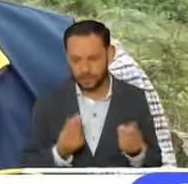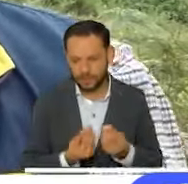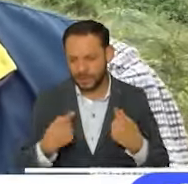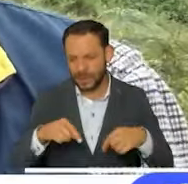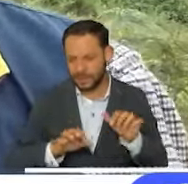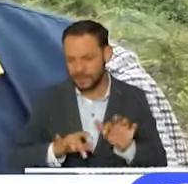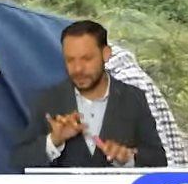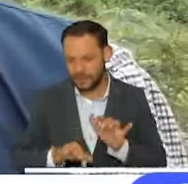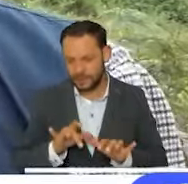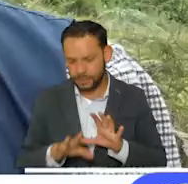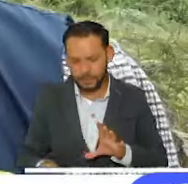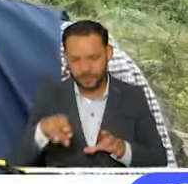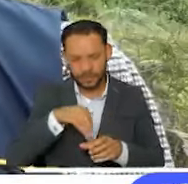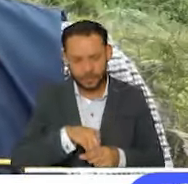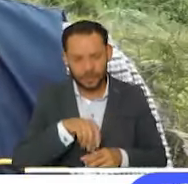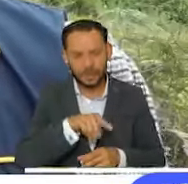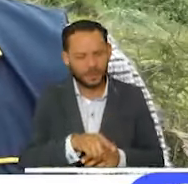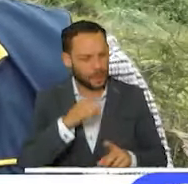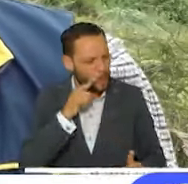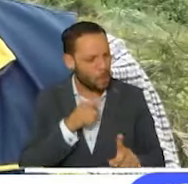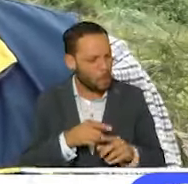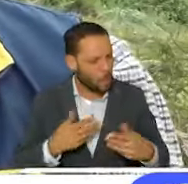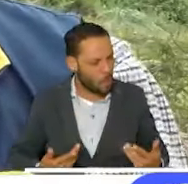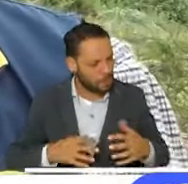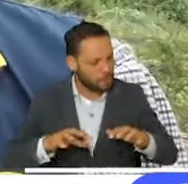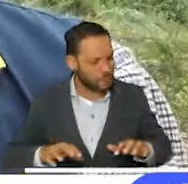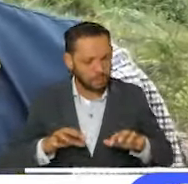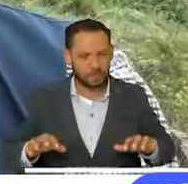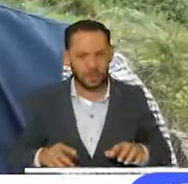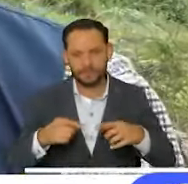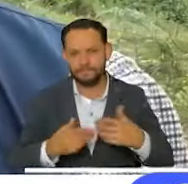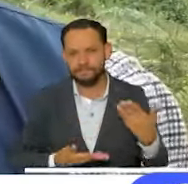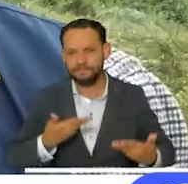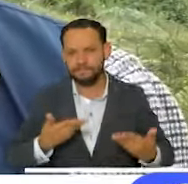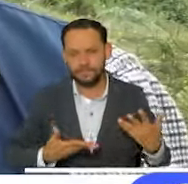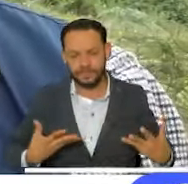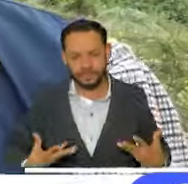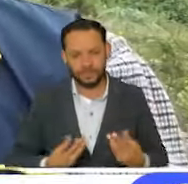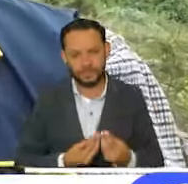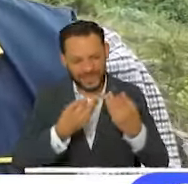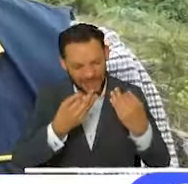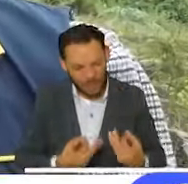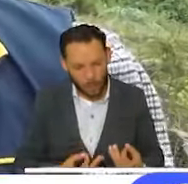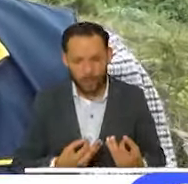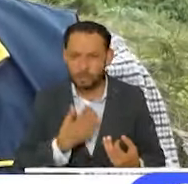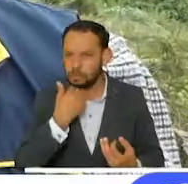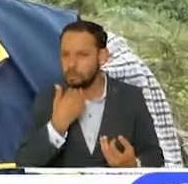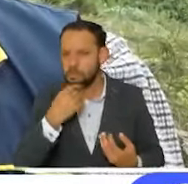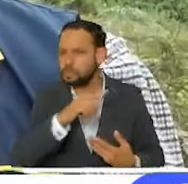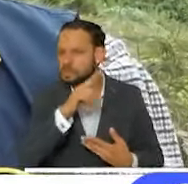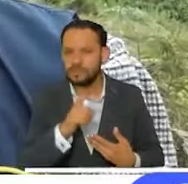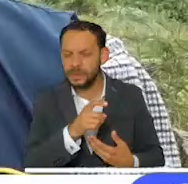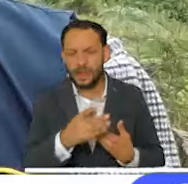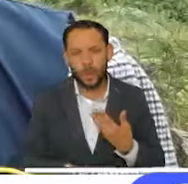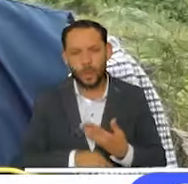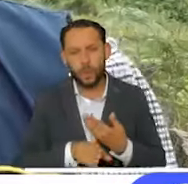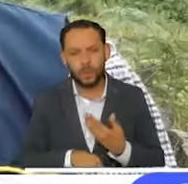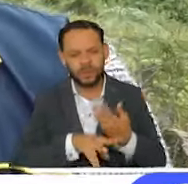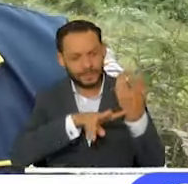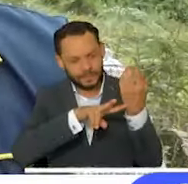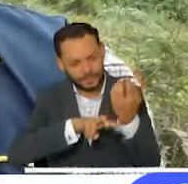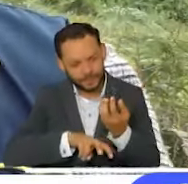interior para poder determinar allí las actividades que se realizaban sin embargo pues aún no tenemos las causas del evento